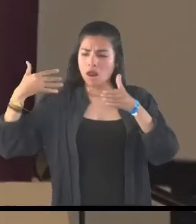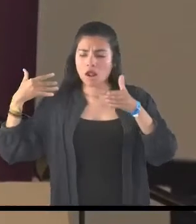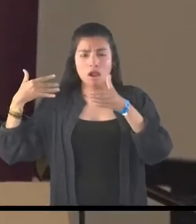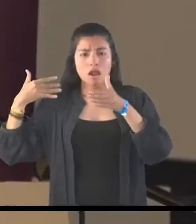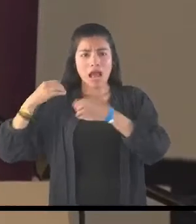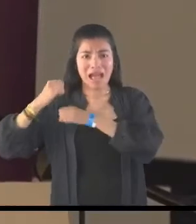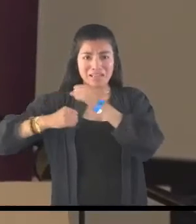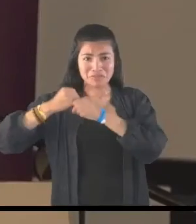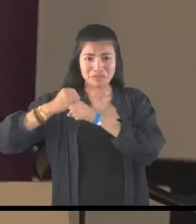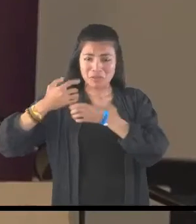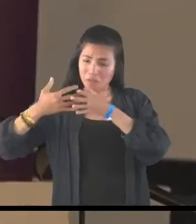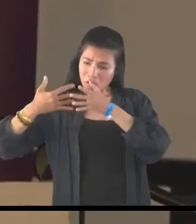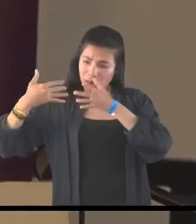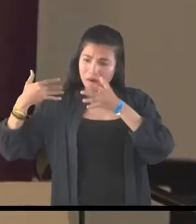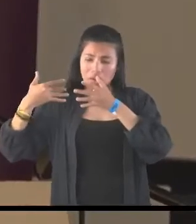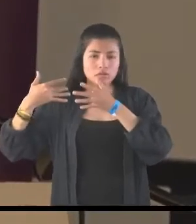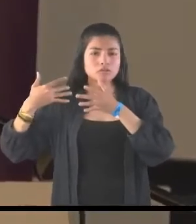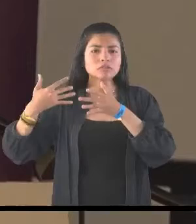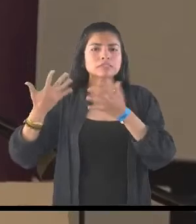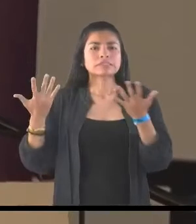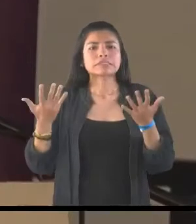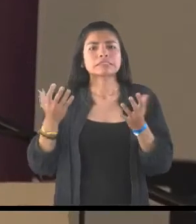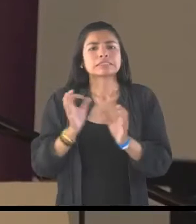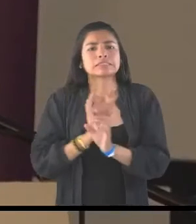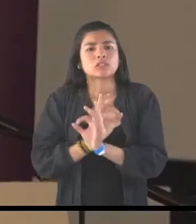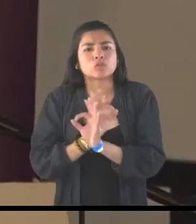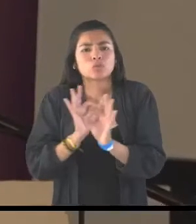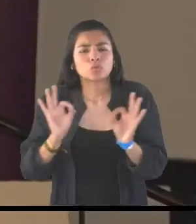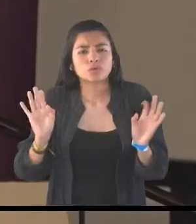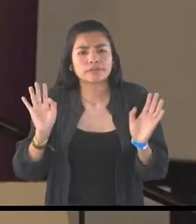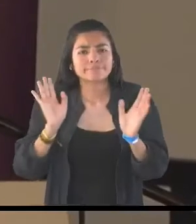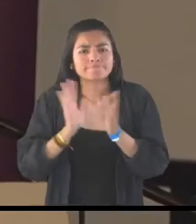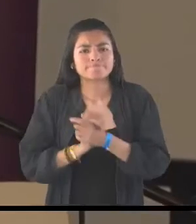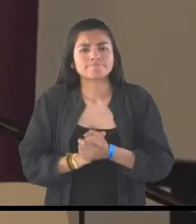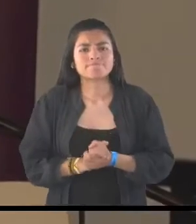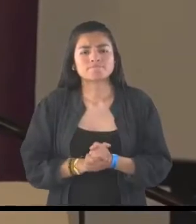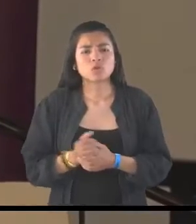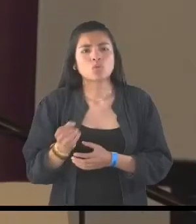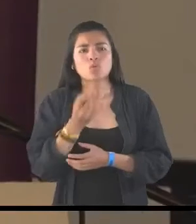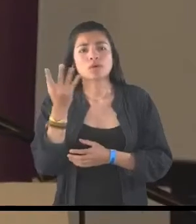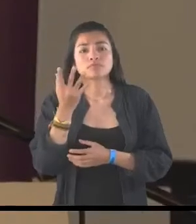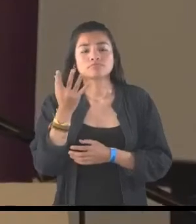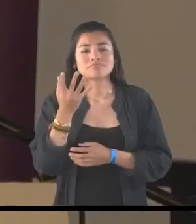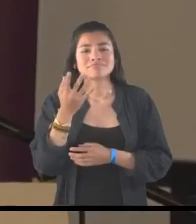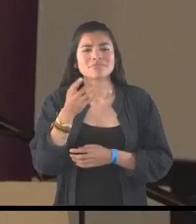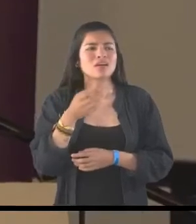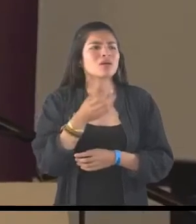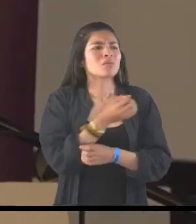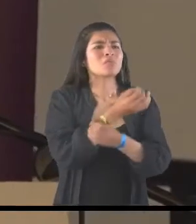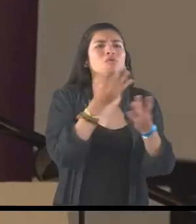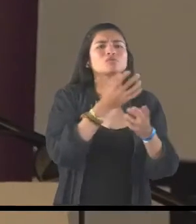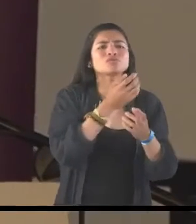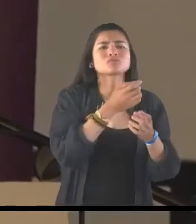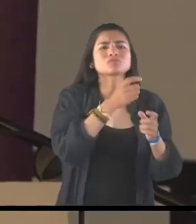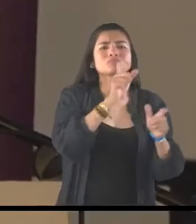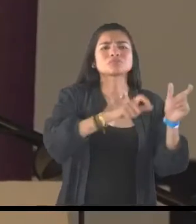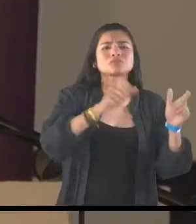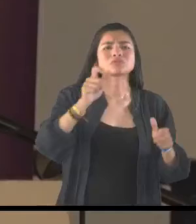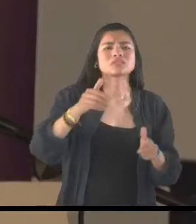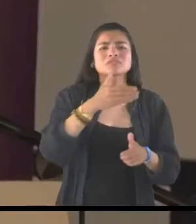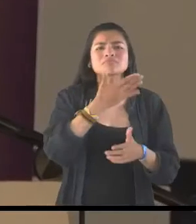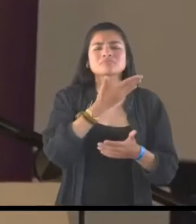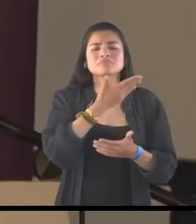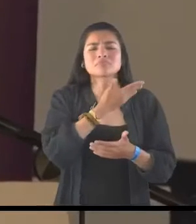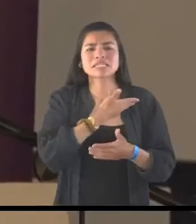como varios candidatos presidenciales, entre ellos Jorge Eliezer Gaitán, que hoy